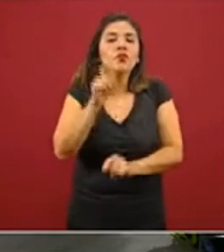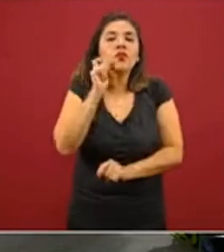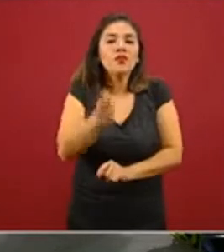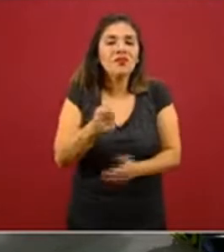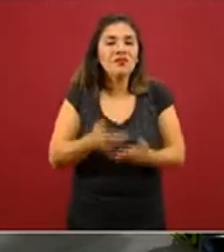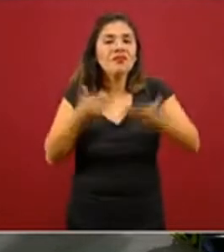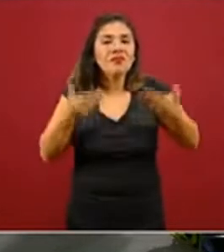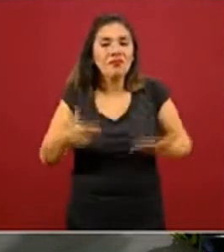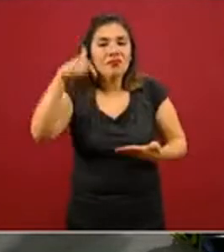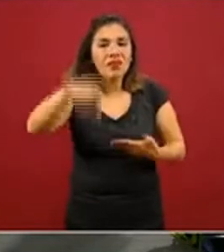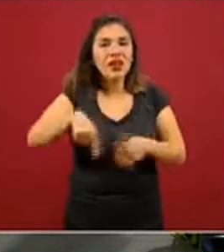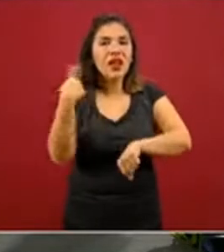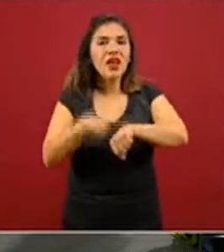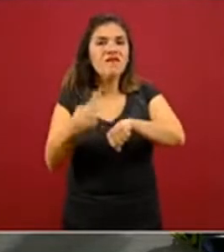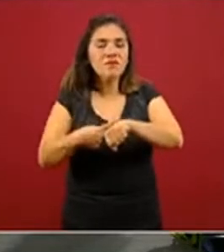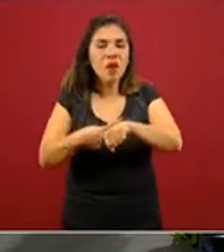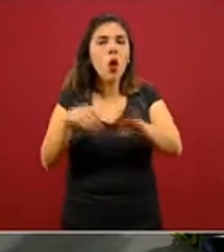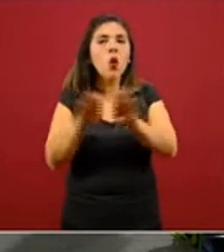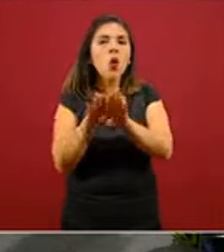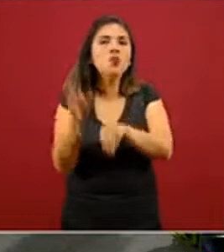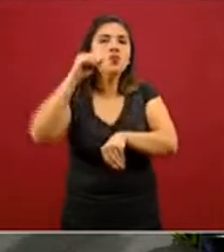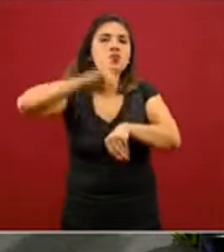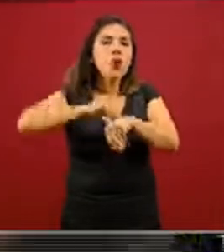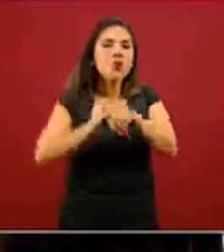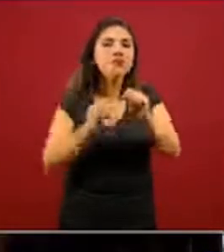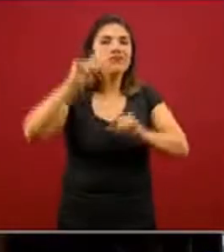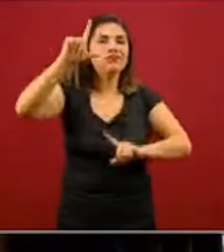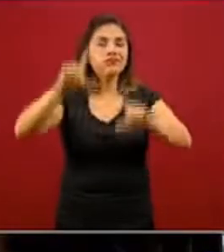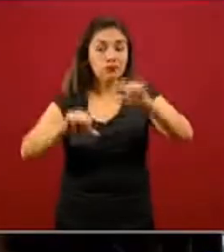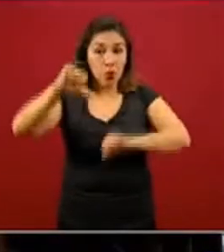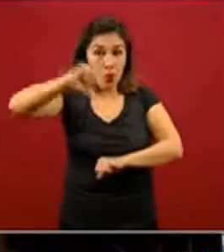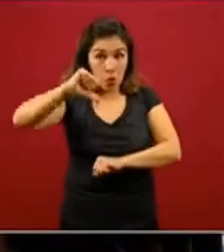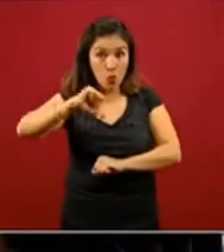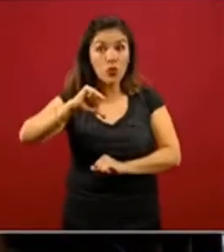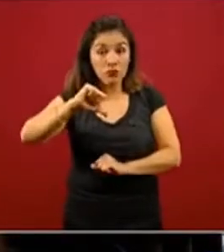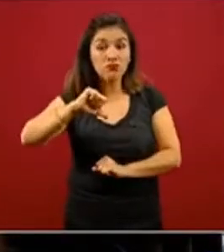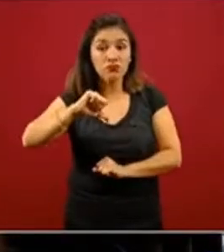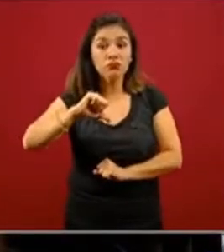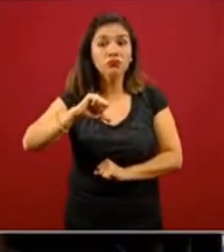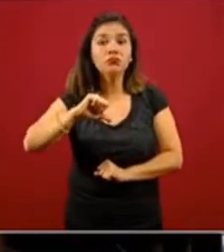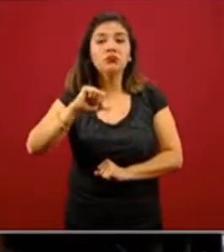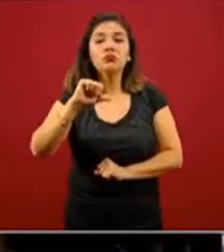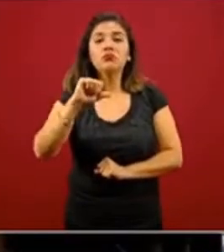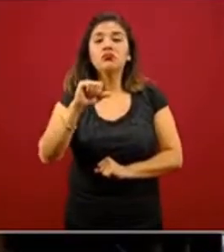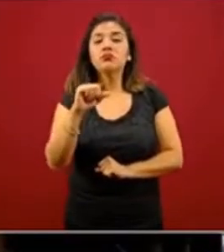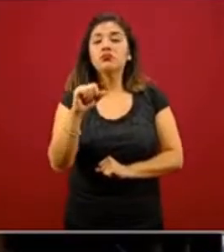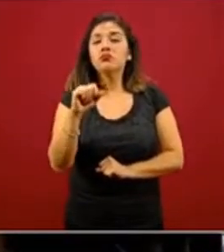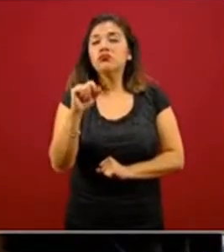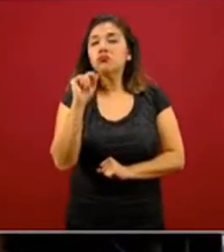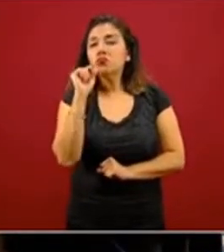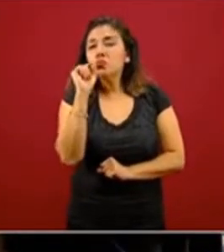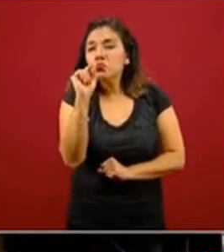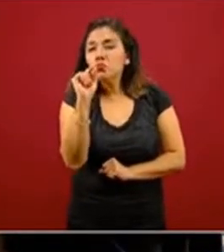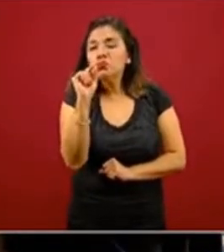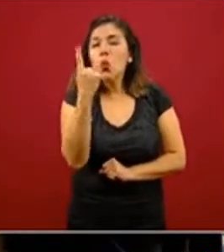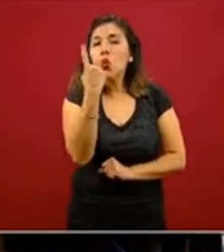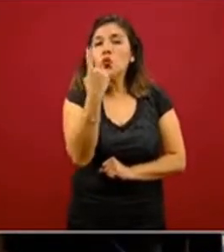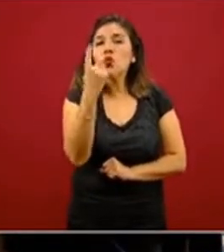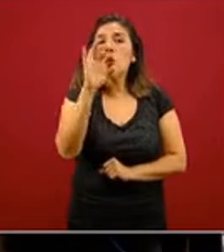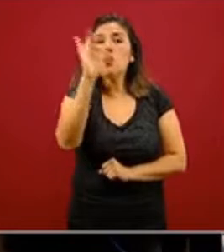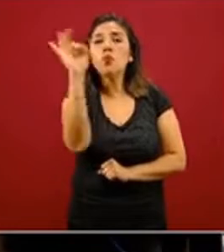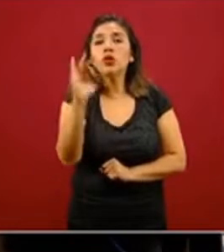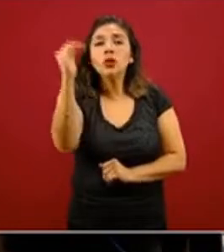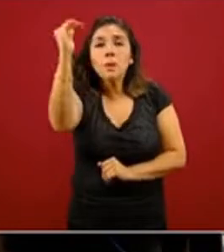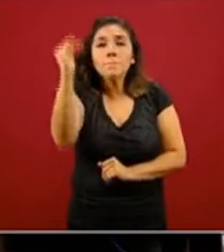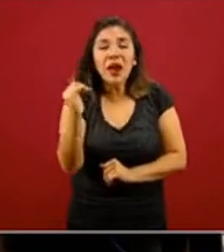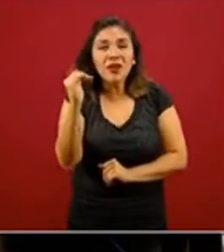tenemos la pandemia, cómo se ha estado comportando. Hoy día se redujo un índice porcentual, 1% de 23